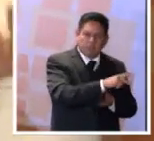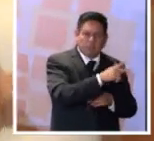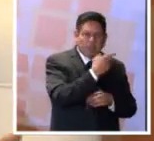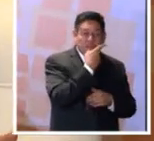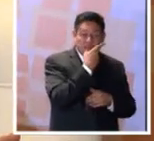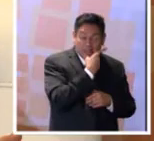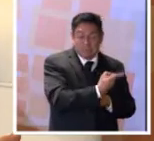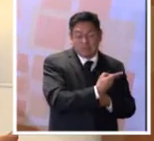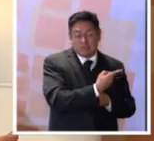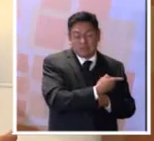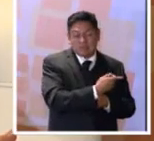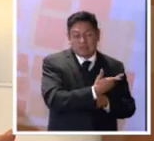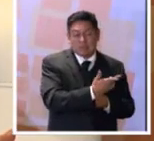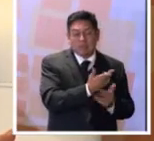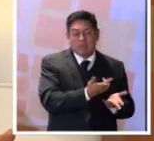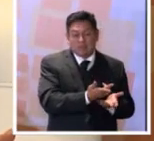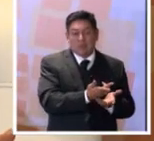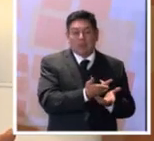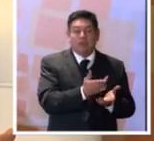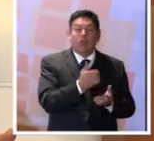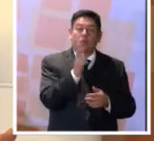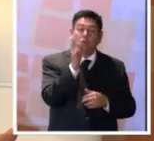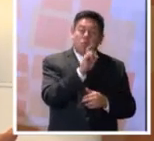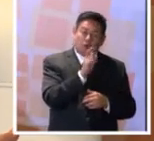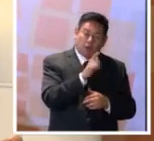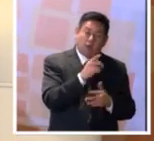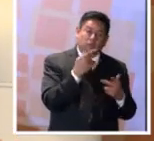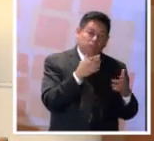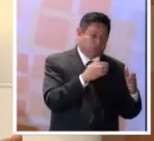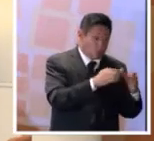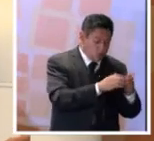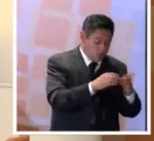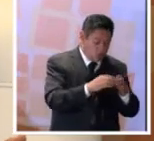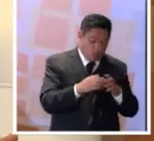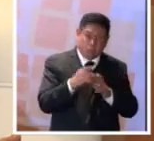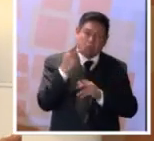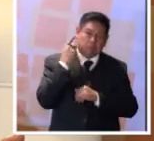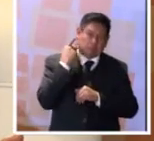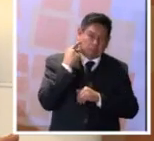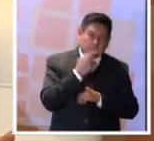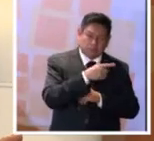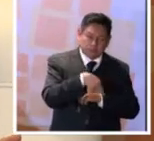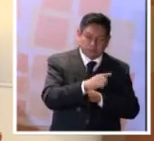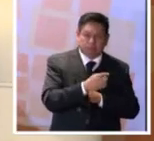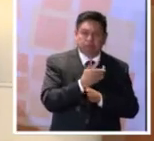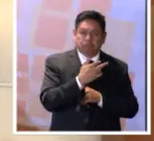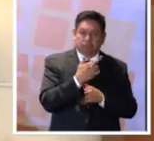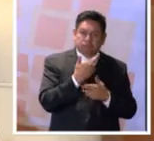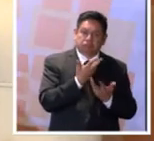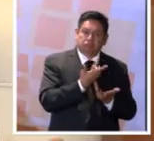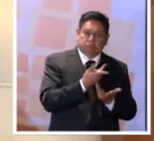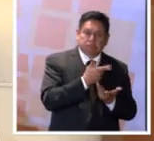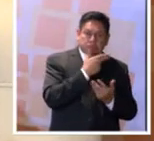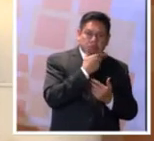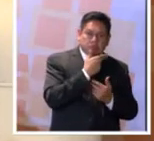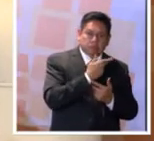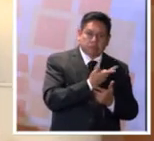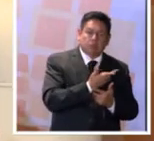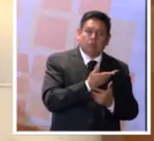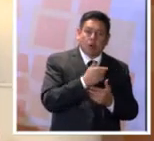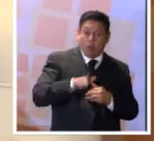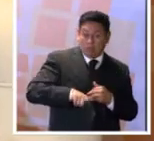la conformación de los órganos de representación. No todos los estados en el país tienen una disposición